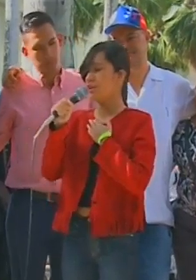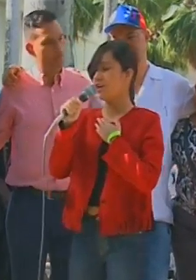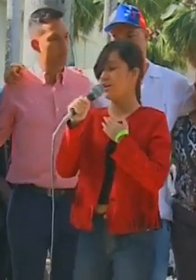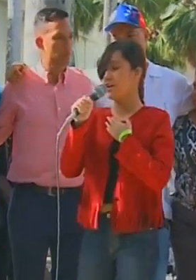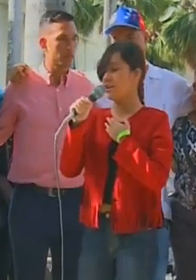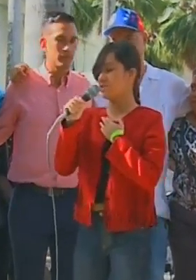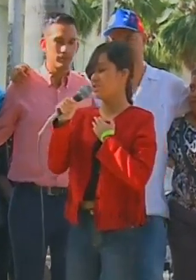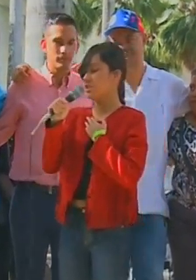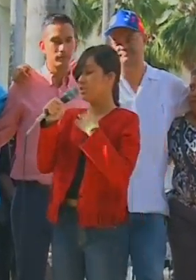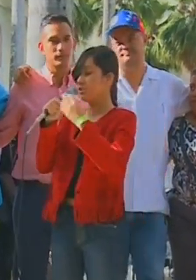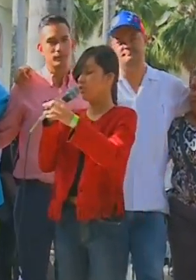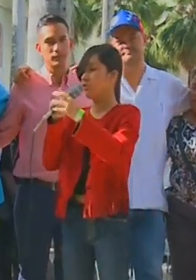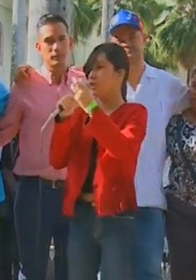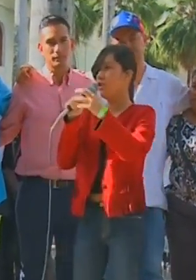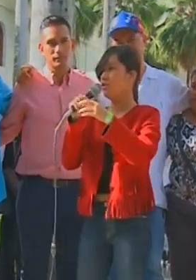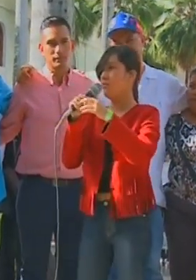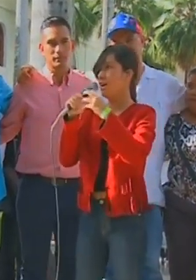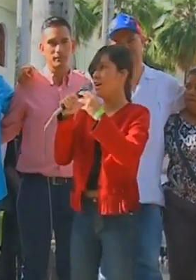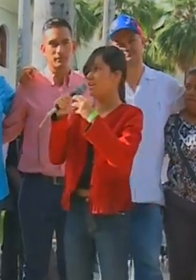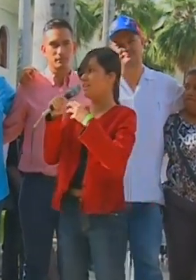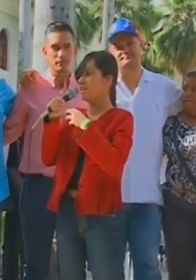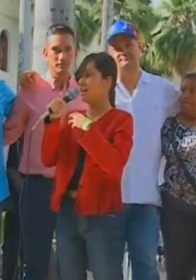un ejército de